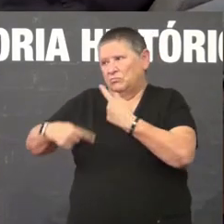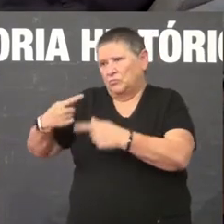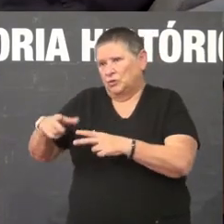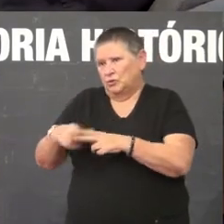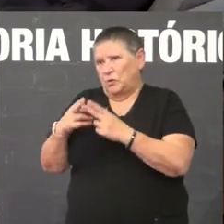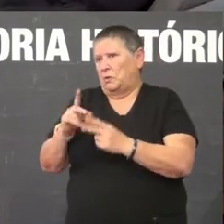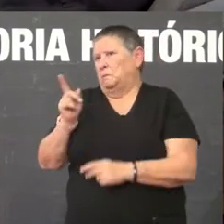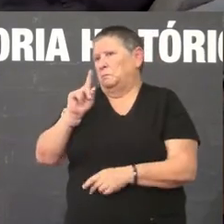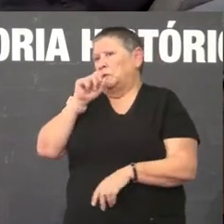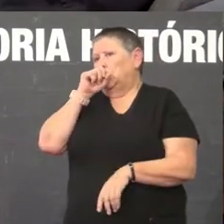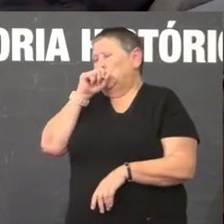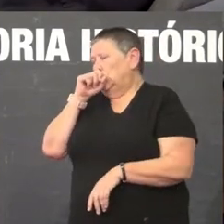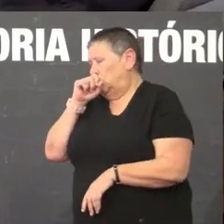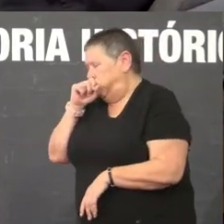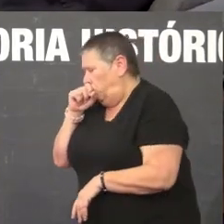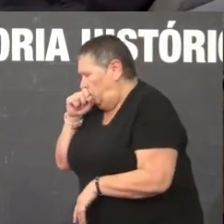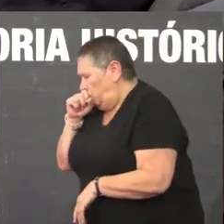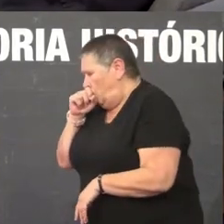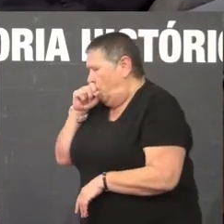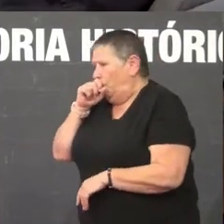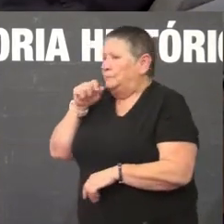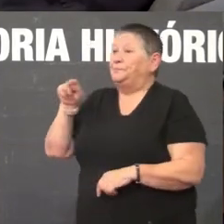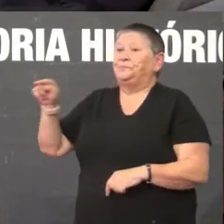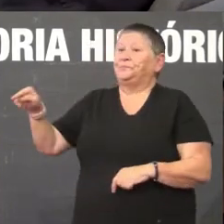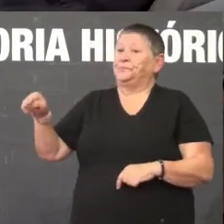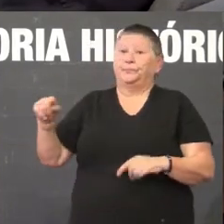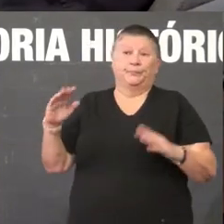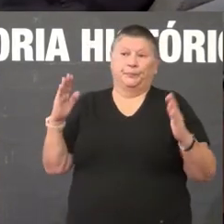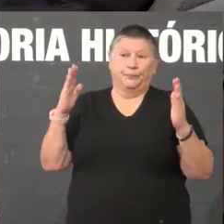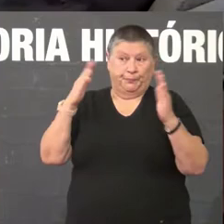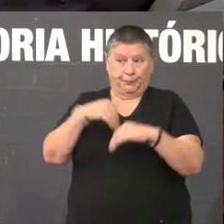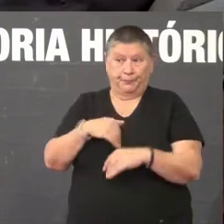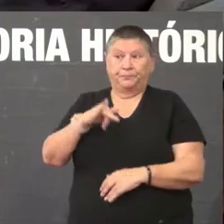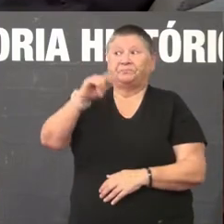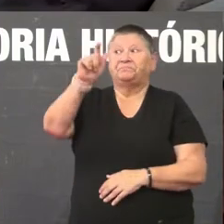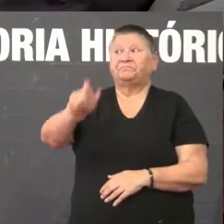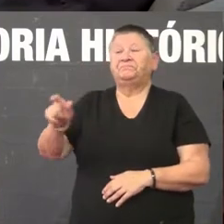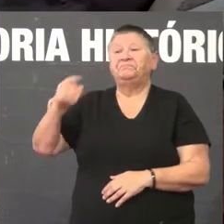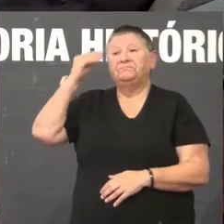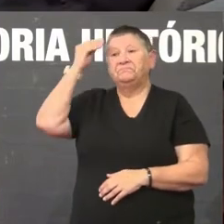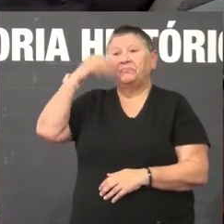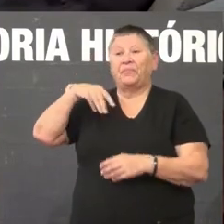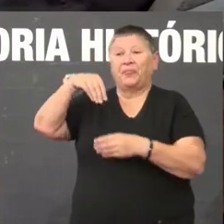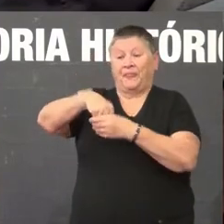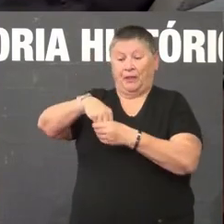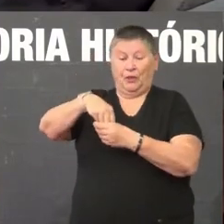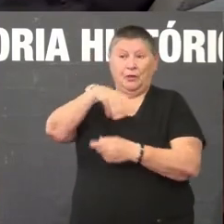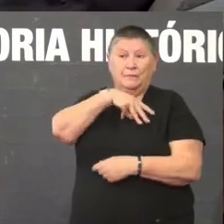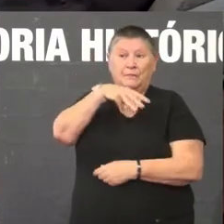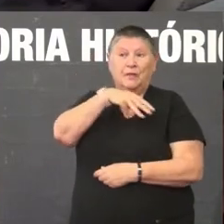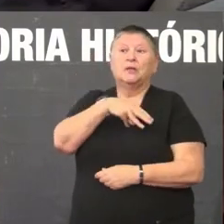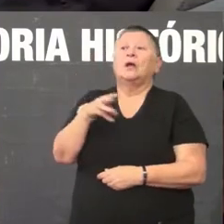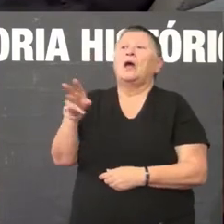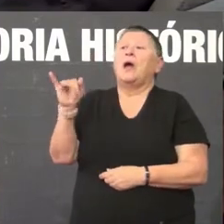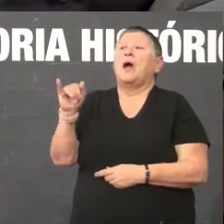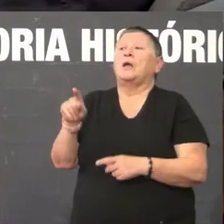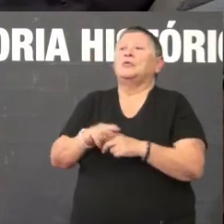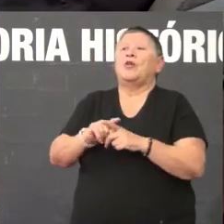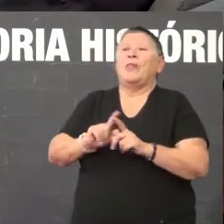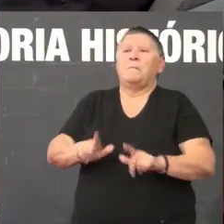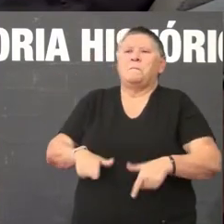social. Eso no existe. Como también hay gente que piensa que dentro de la masonería está toda cuanta